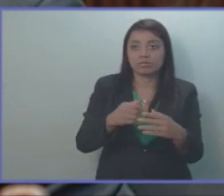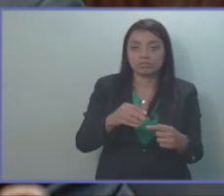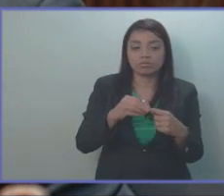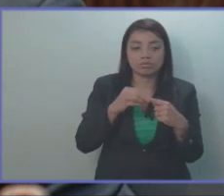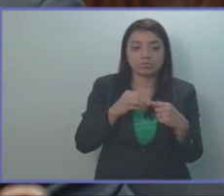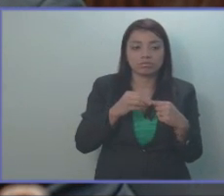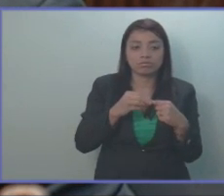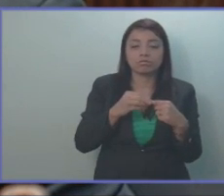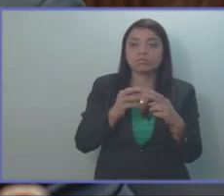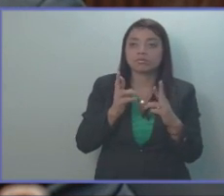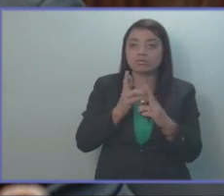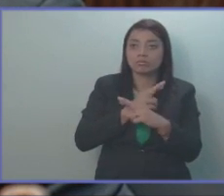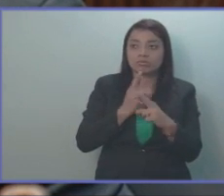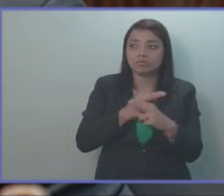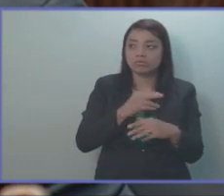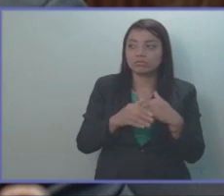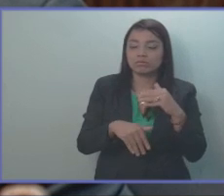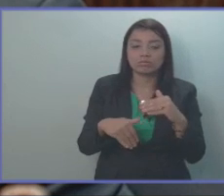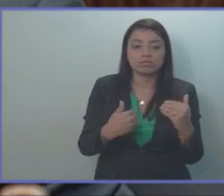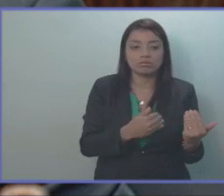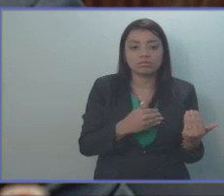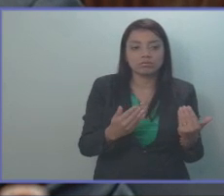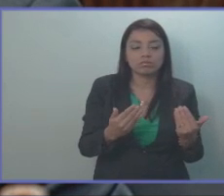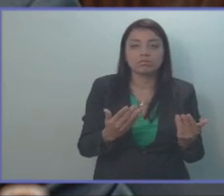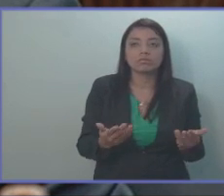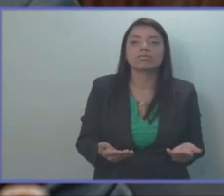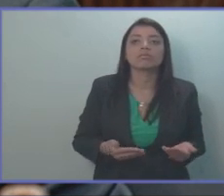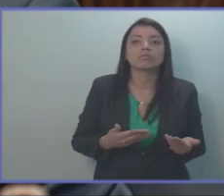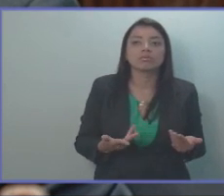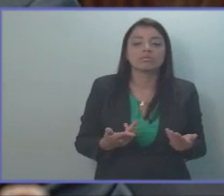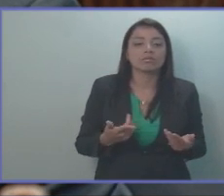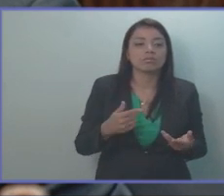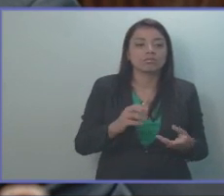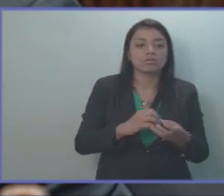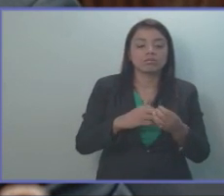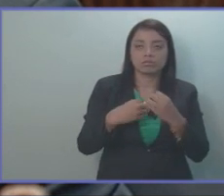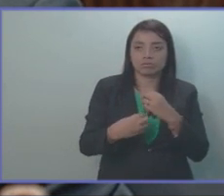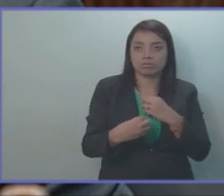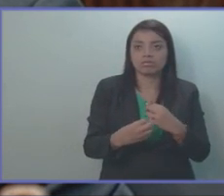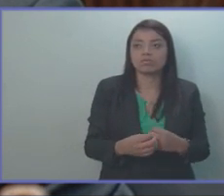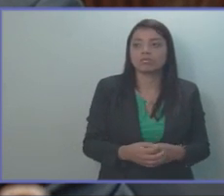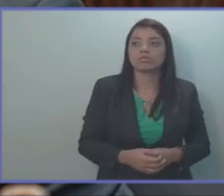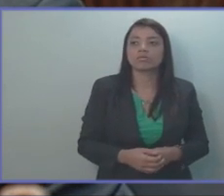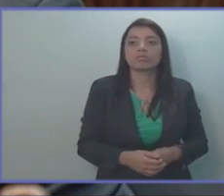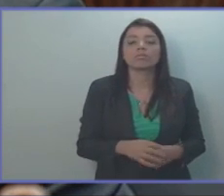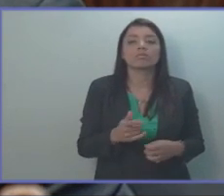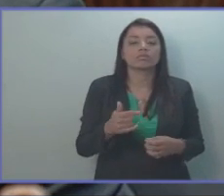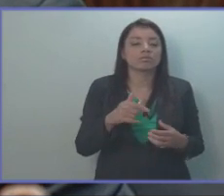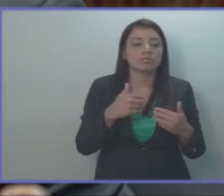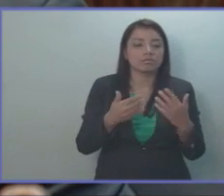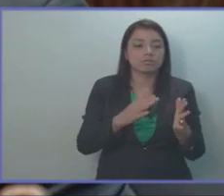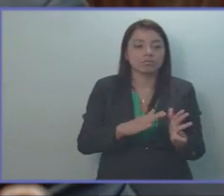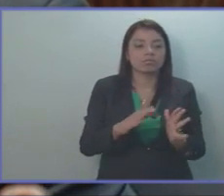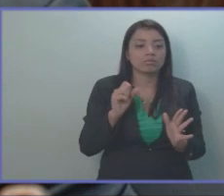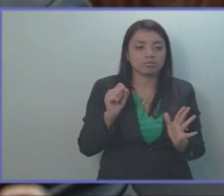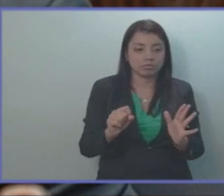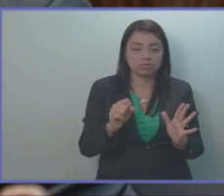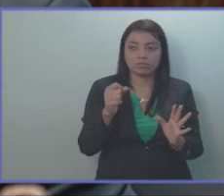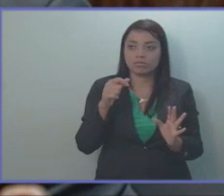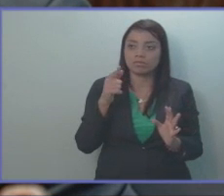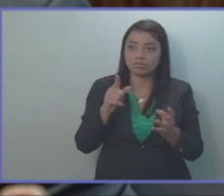especiales transitorias y extraordinarias en los centros penitenciarios, granjas penitenciarias,